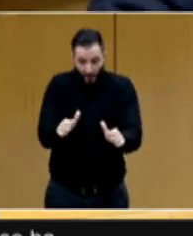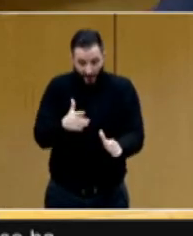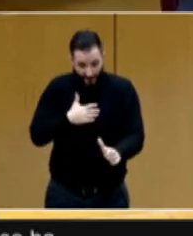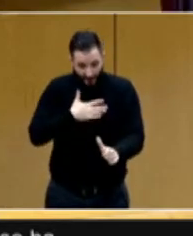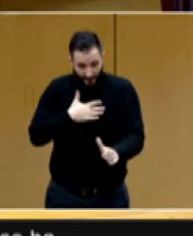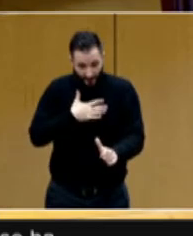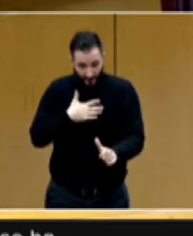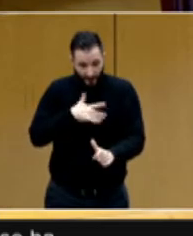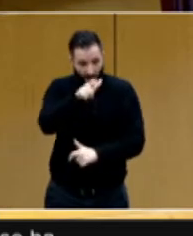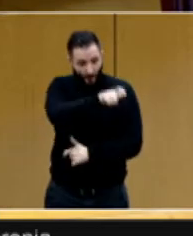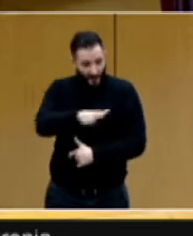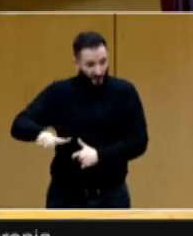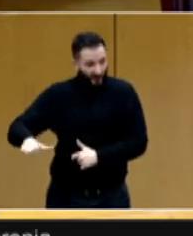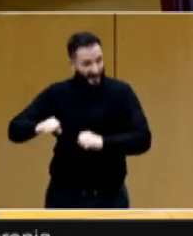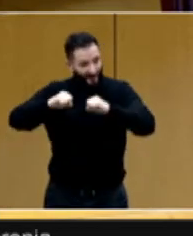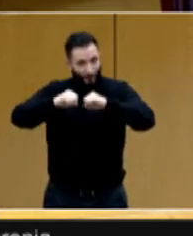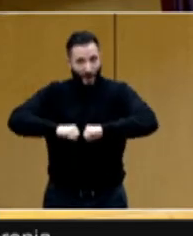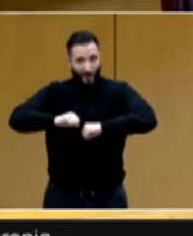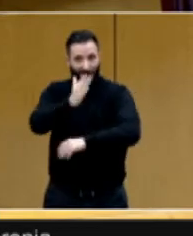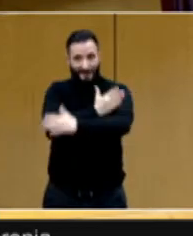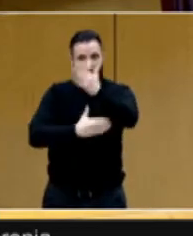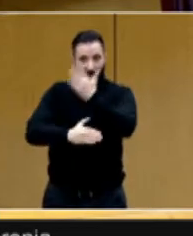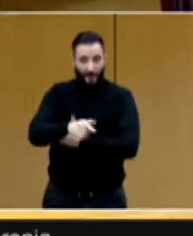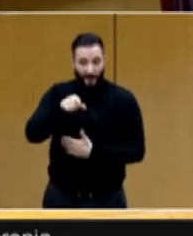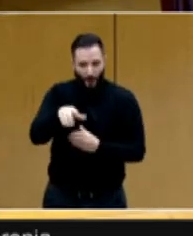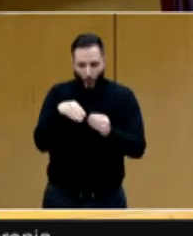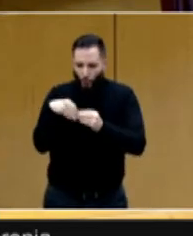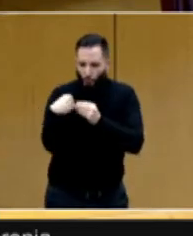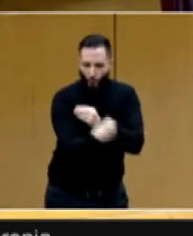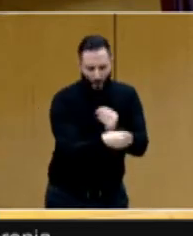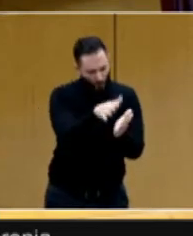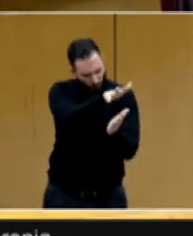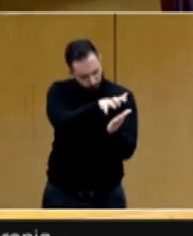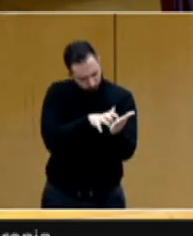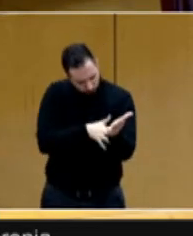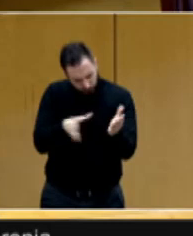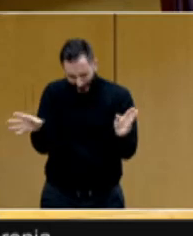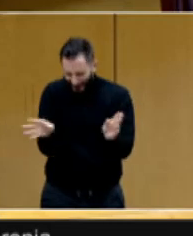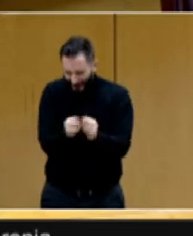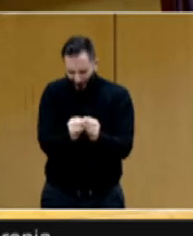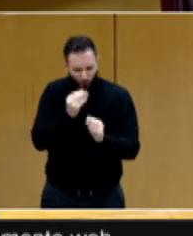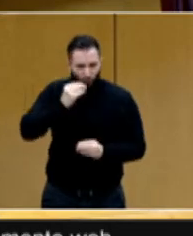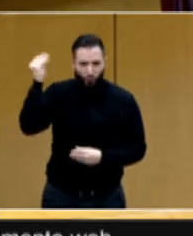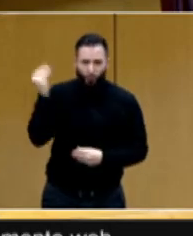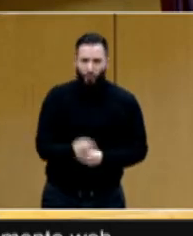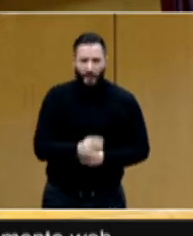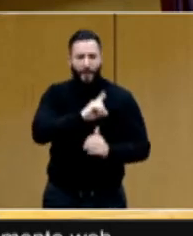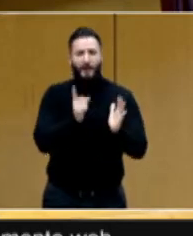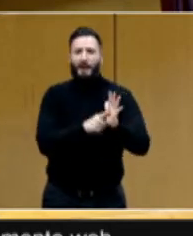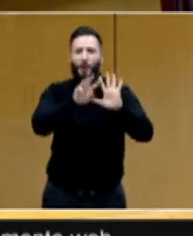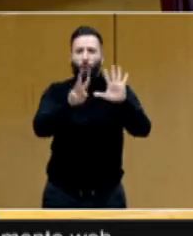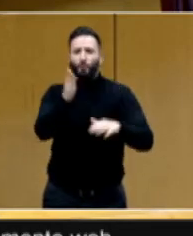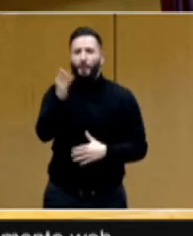discapacidad tiene un documento web que resume muy bien toda la ley 8 2021 y nosotros